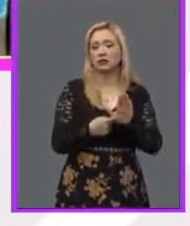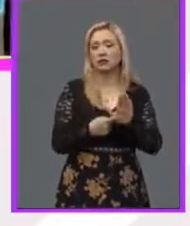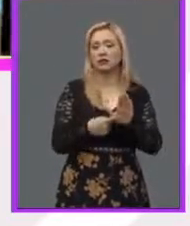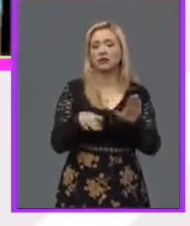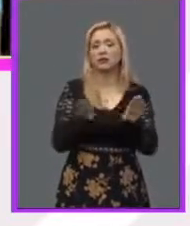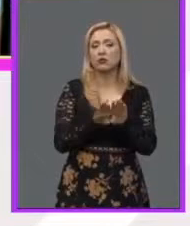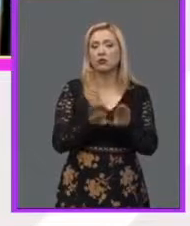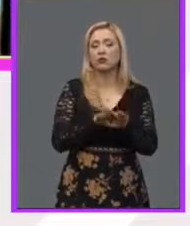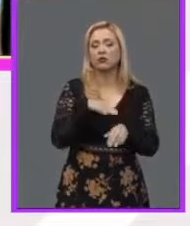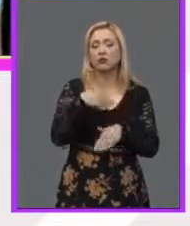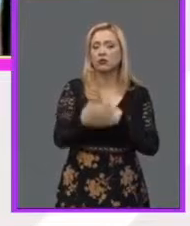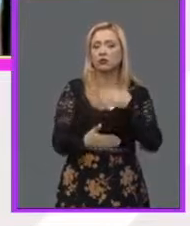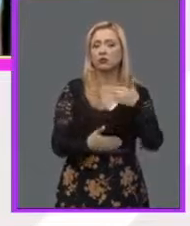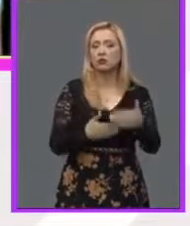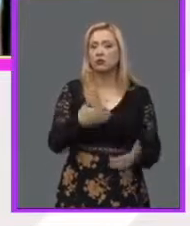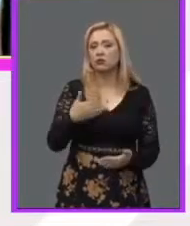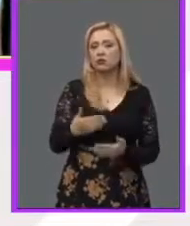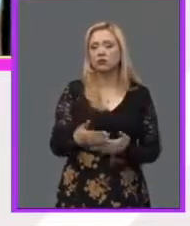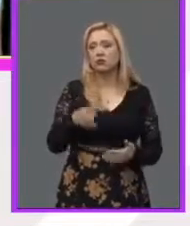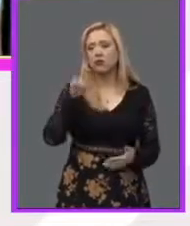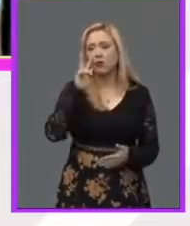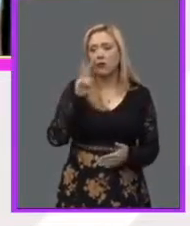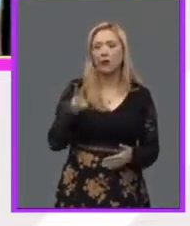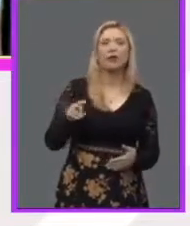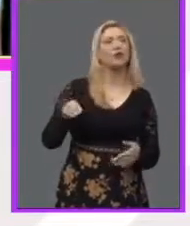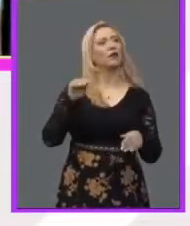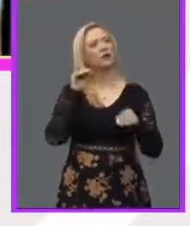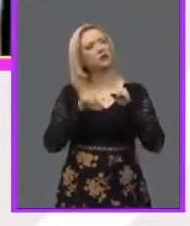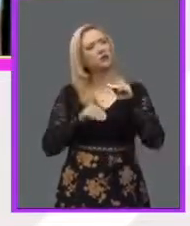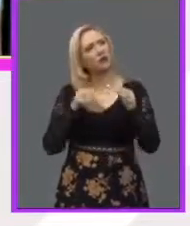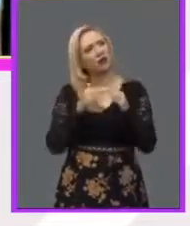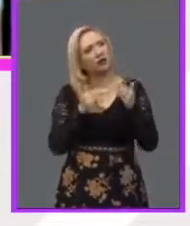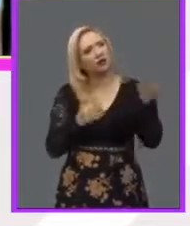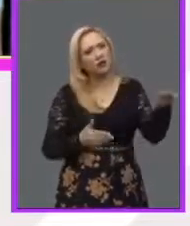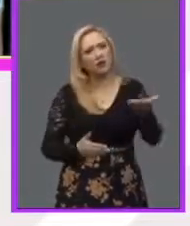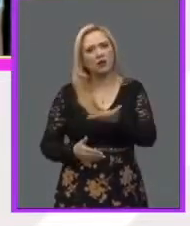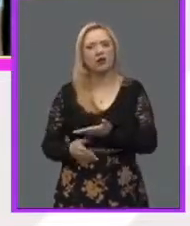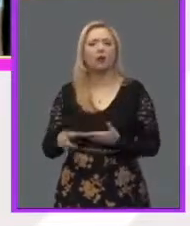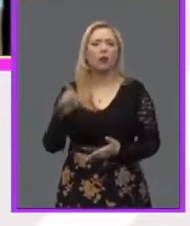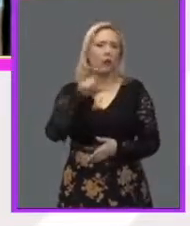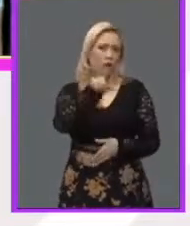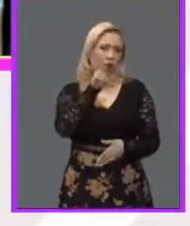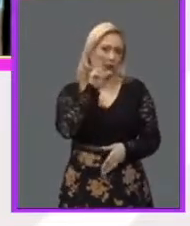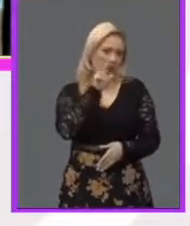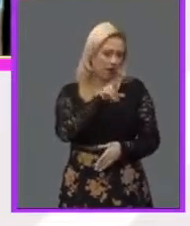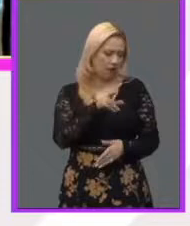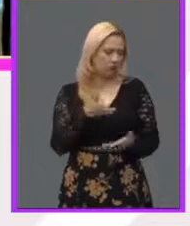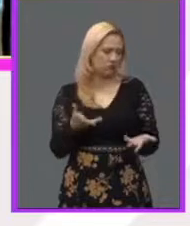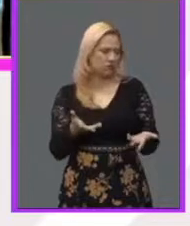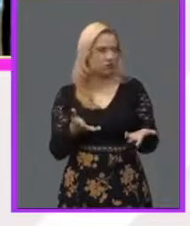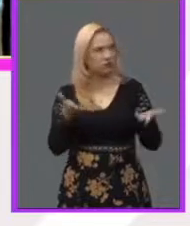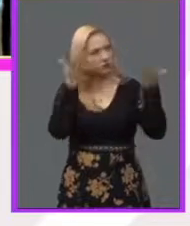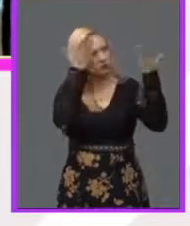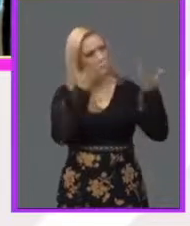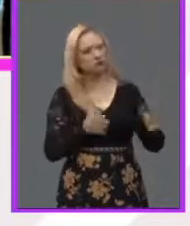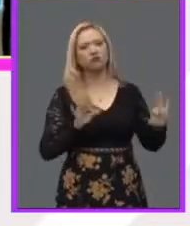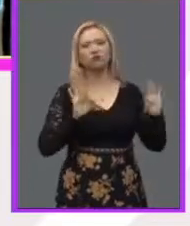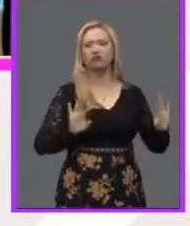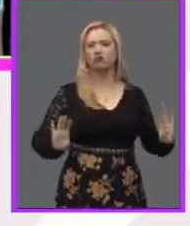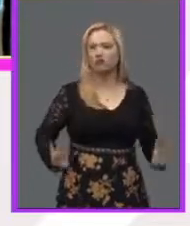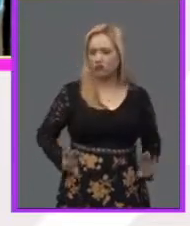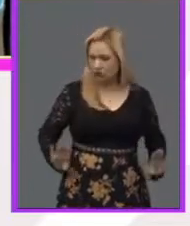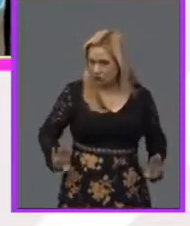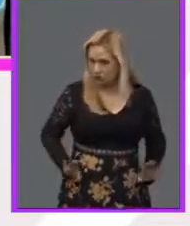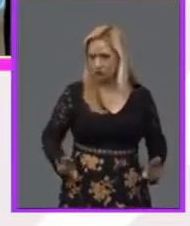condiciones laborales y lo vemos también, pues justo cómo están diseñadas las casas, ¿no? O sea, cuando vemos qué entendemos por una vivienda adecuada, una